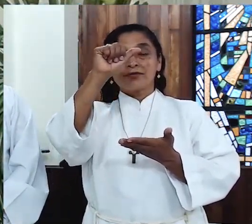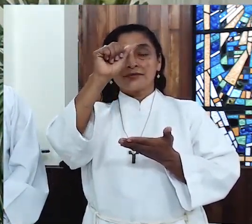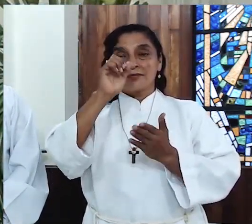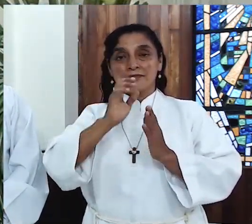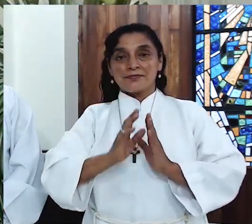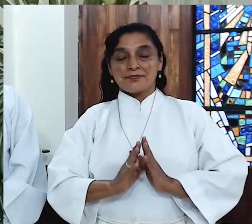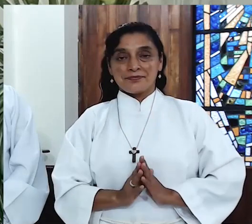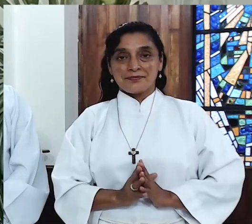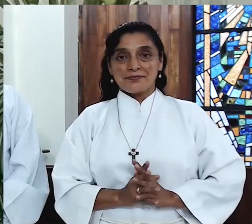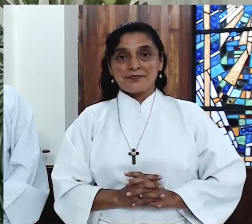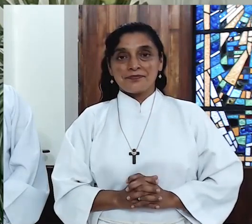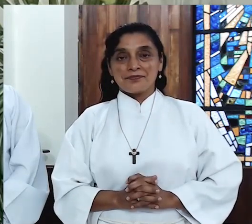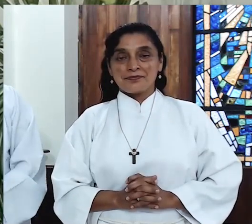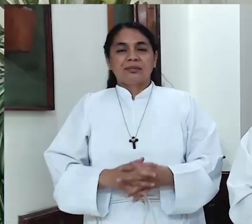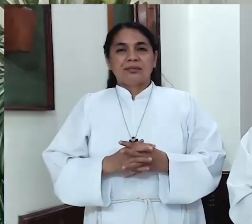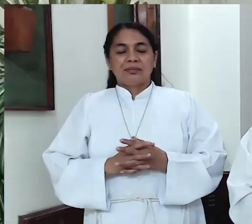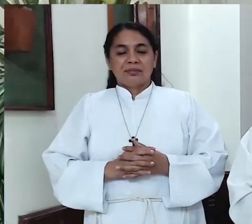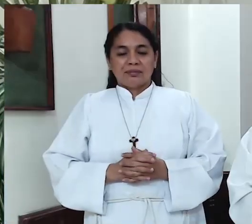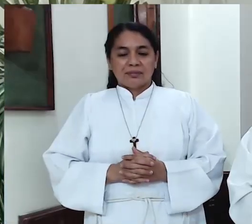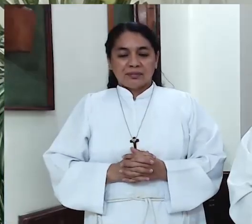aleluya.